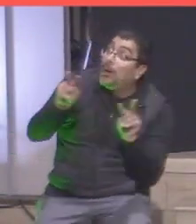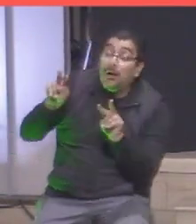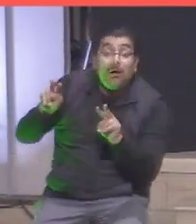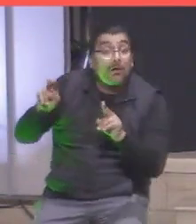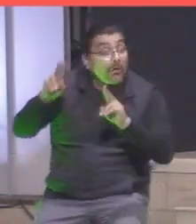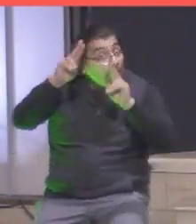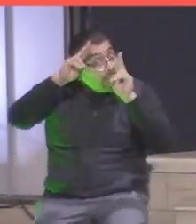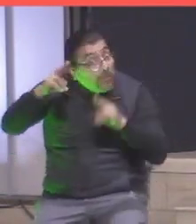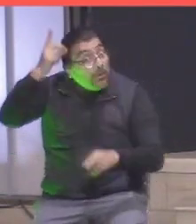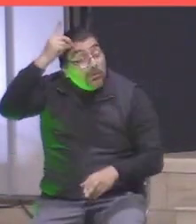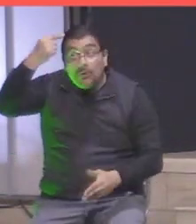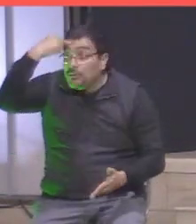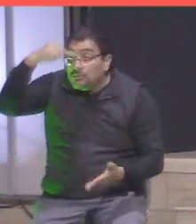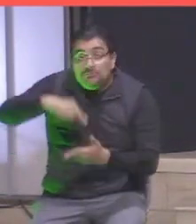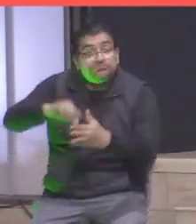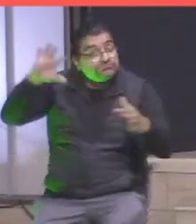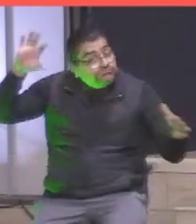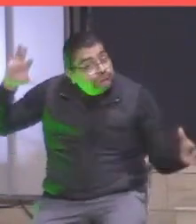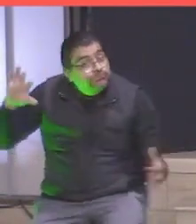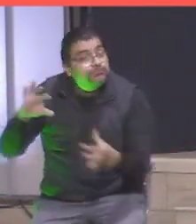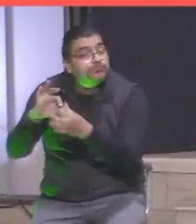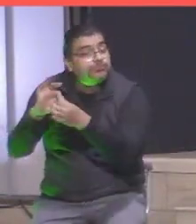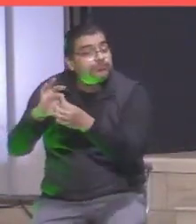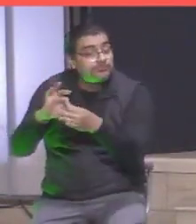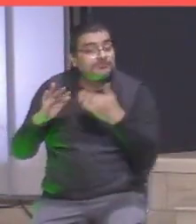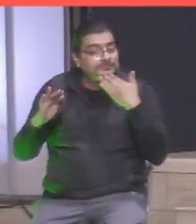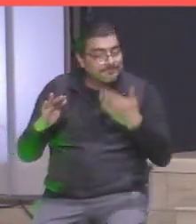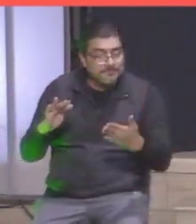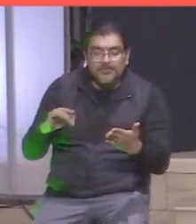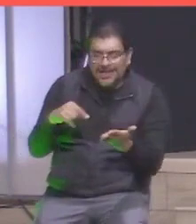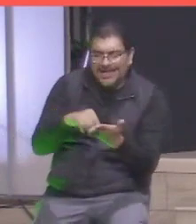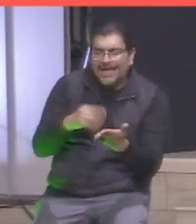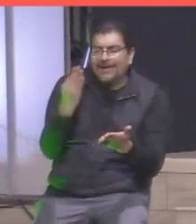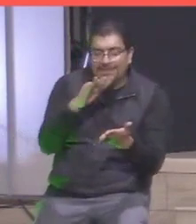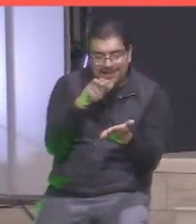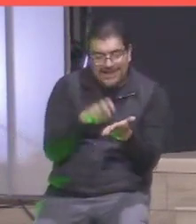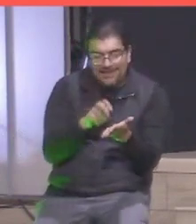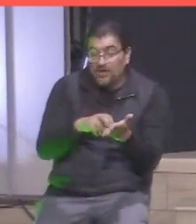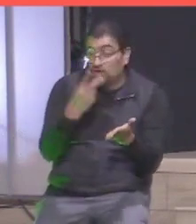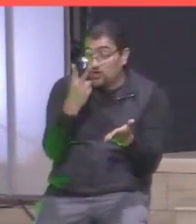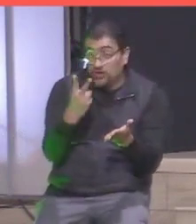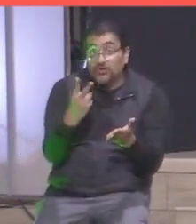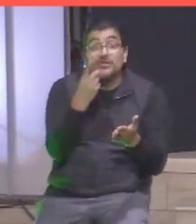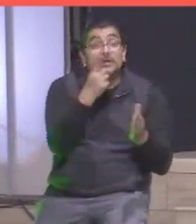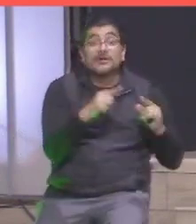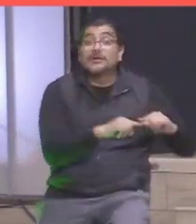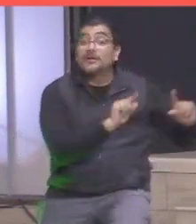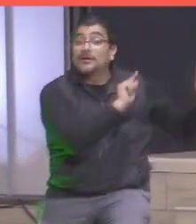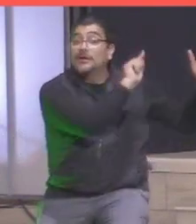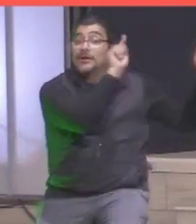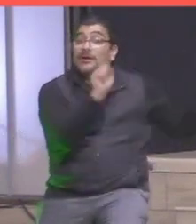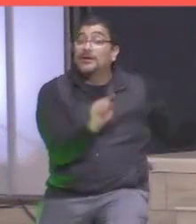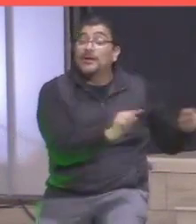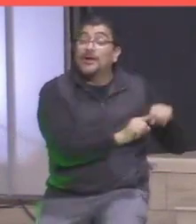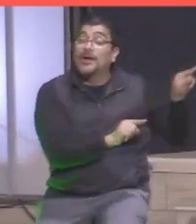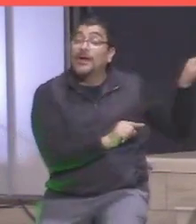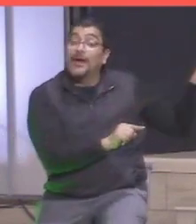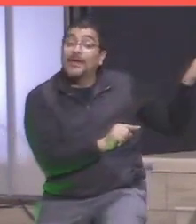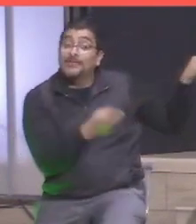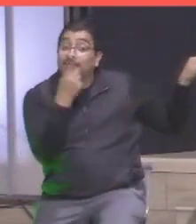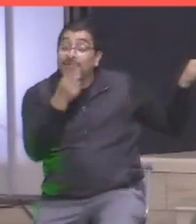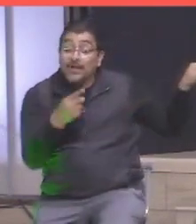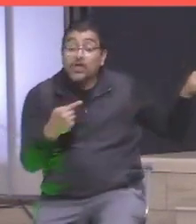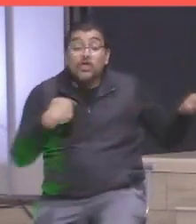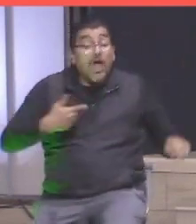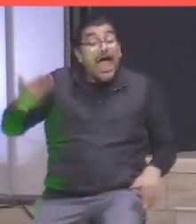Jehová Okay versículo 2s ponga atención versículo 2 versículo 2 ahora ya